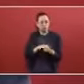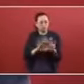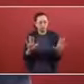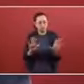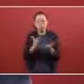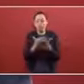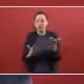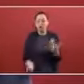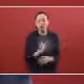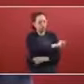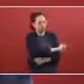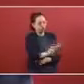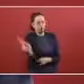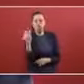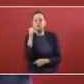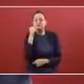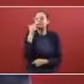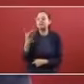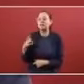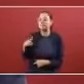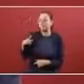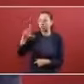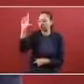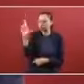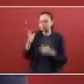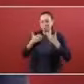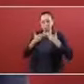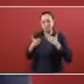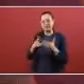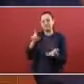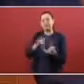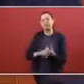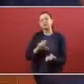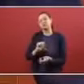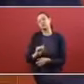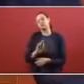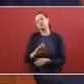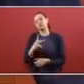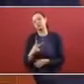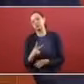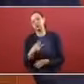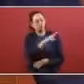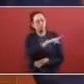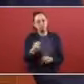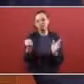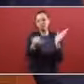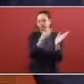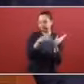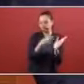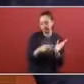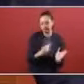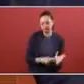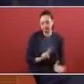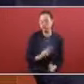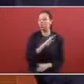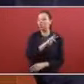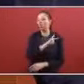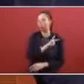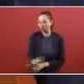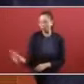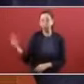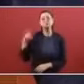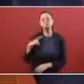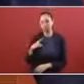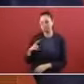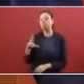voluntad propia. Tenemos en la Secretaría de la Función Pública los acuses de que todo el mundo está voluntariamente y por convicción